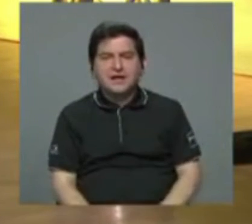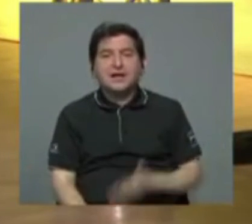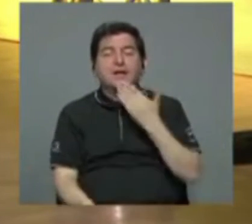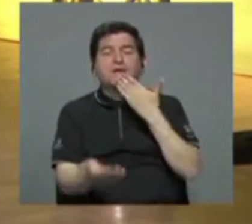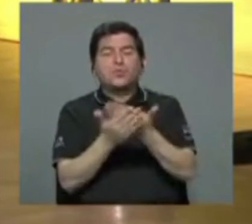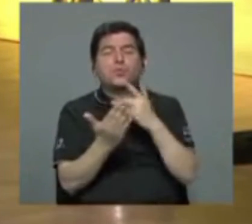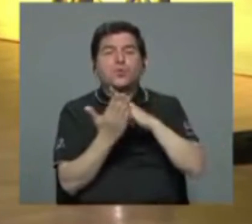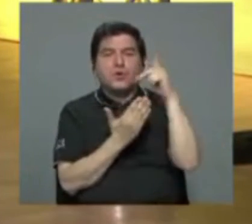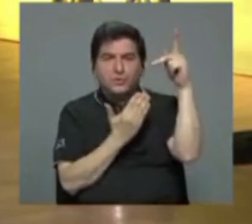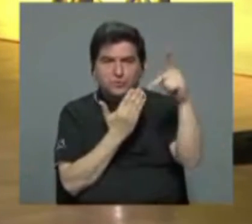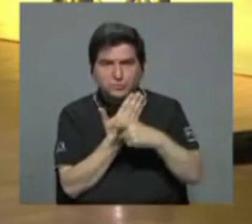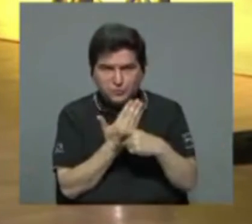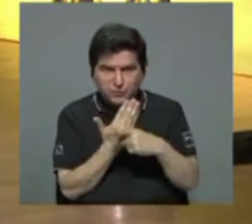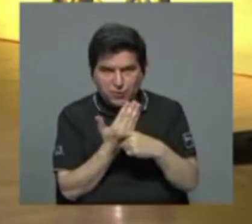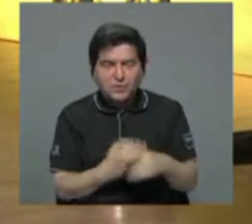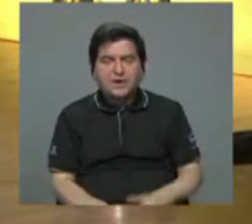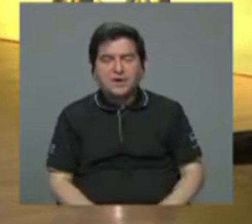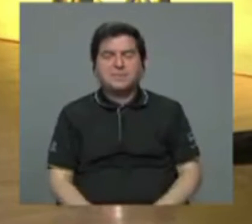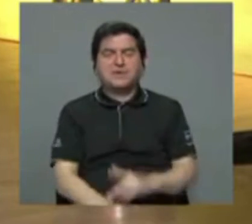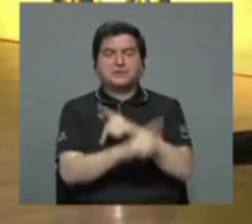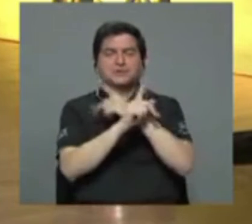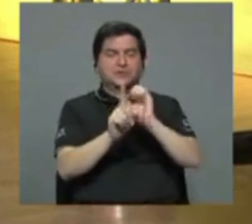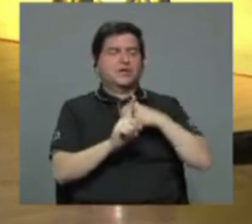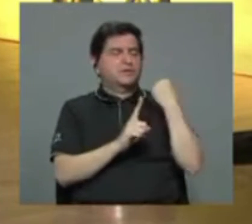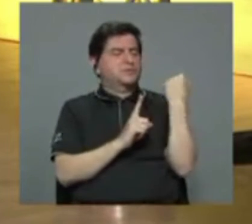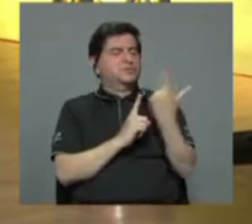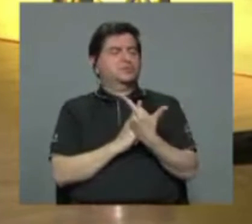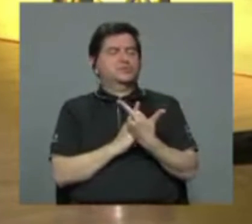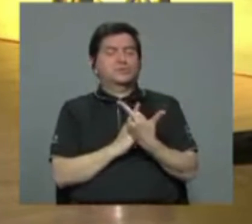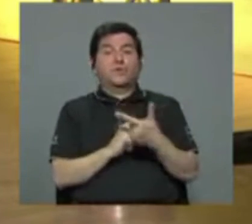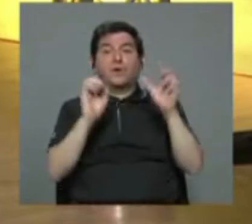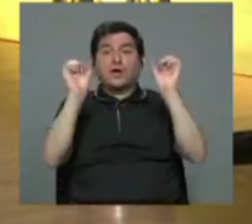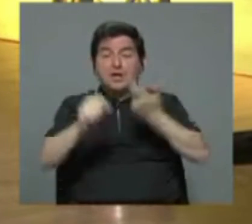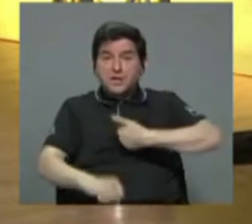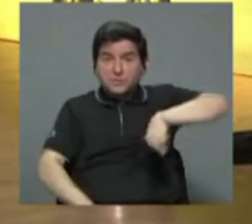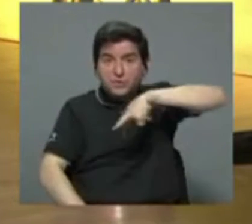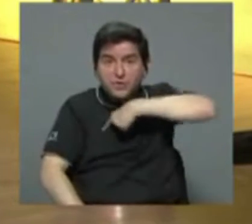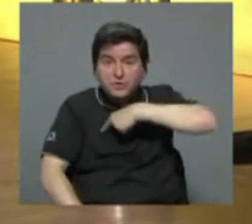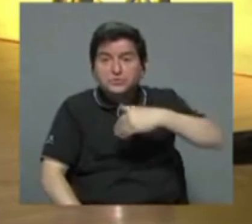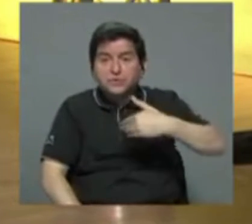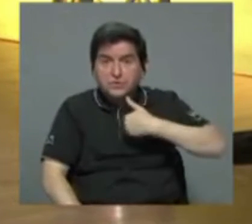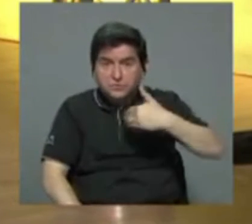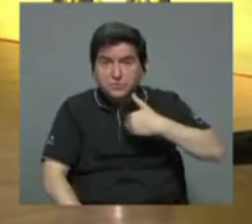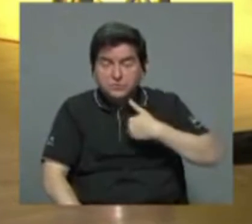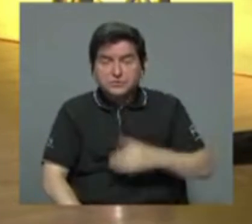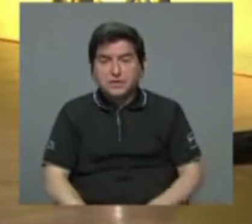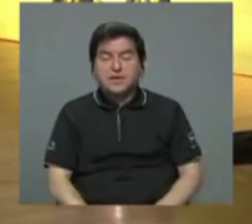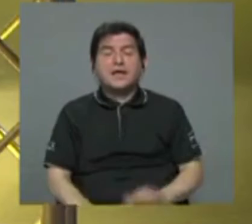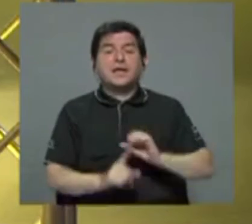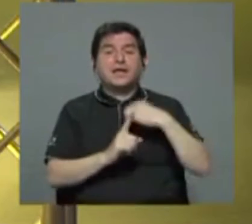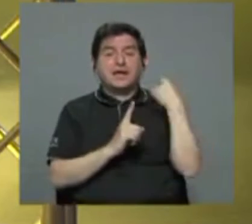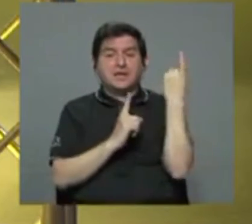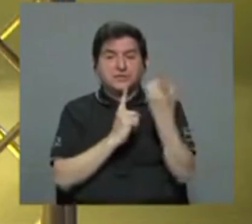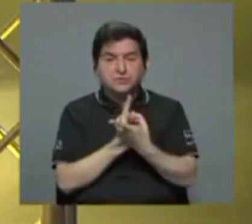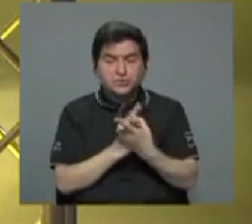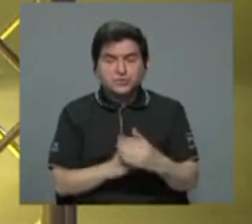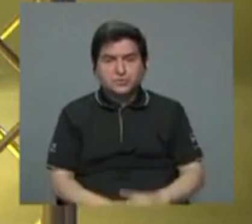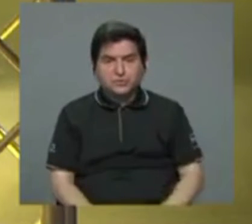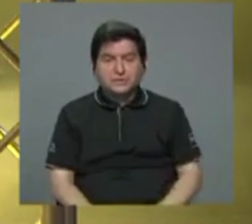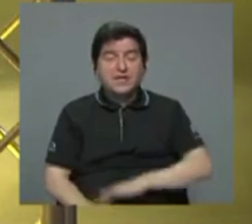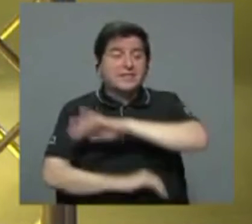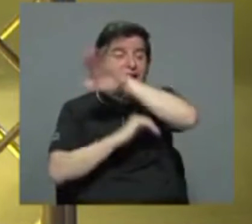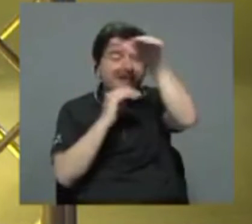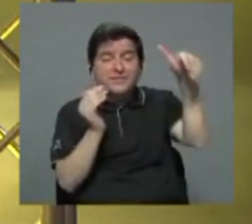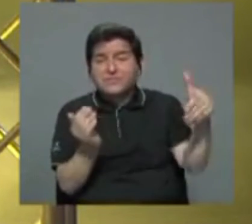buenos programas de protección social, y podamos entonces pues tener una sociedad en donde